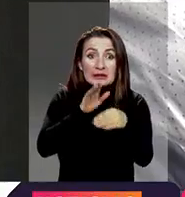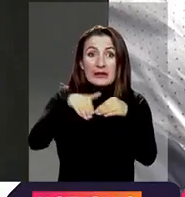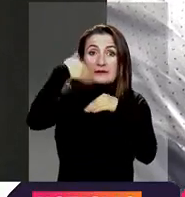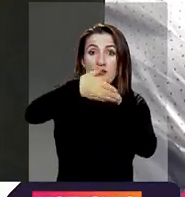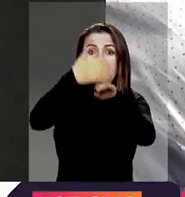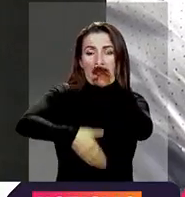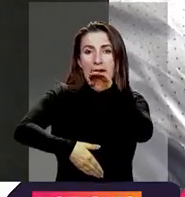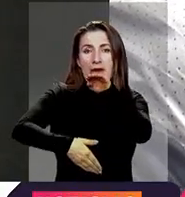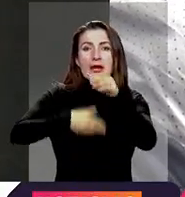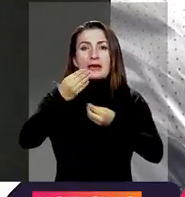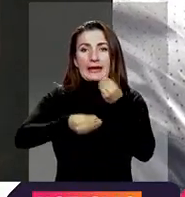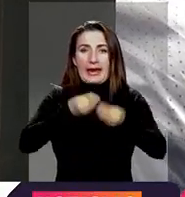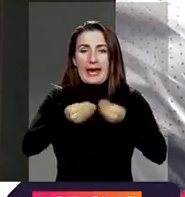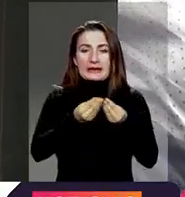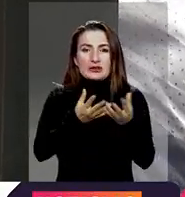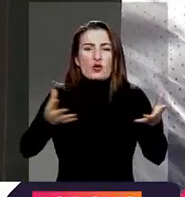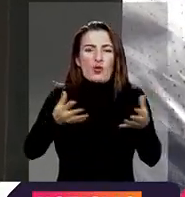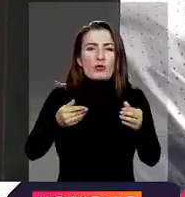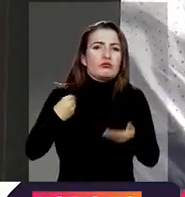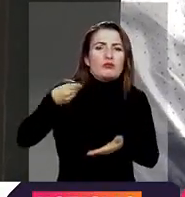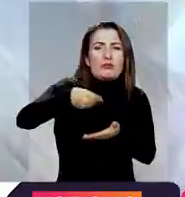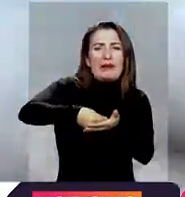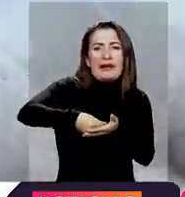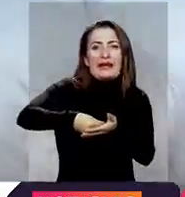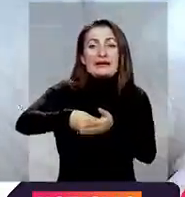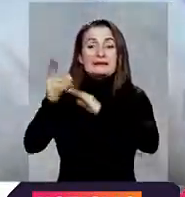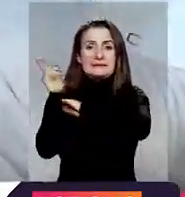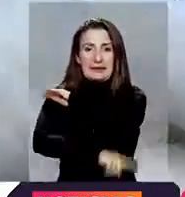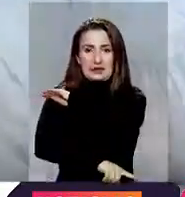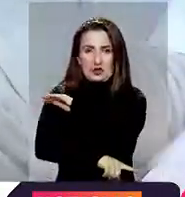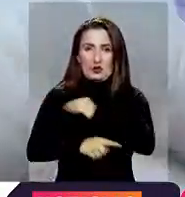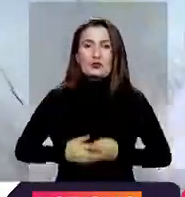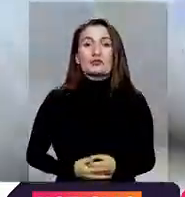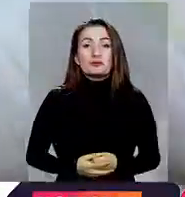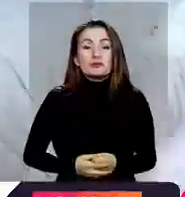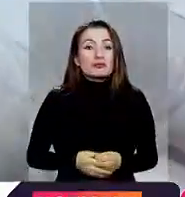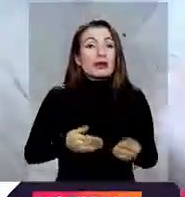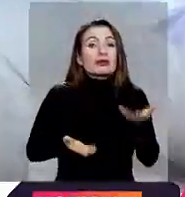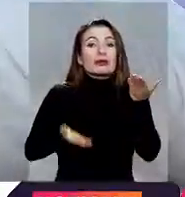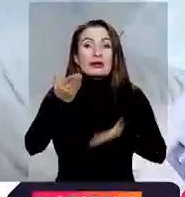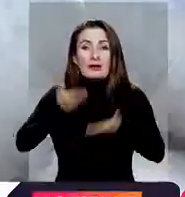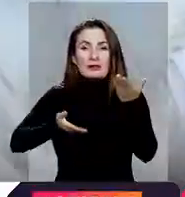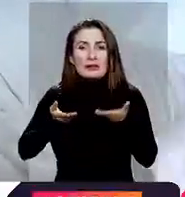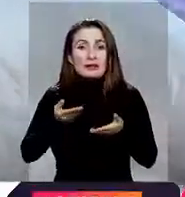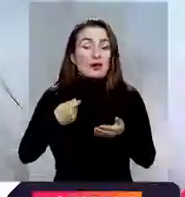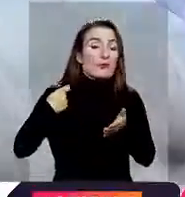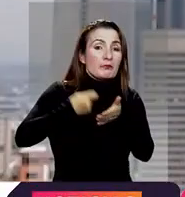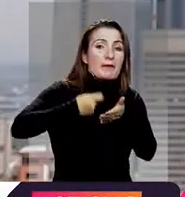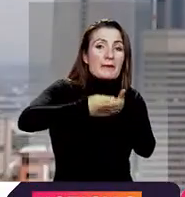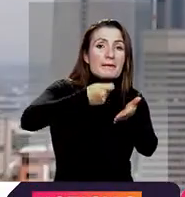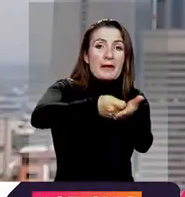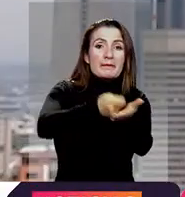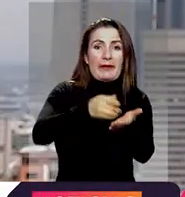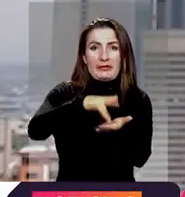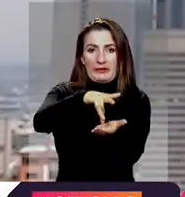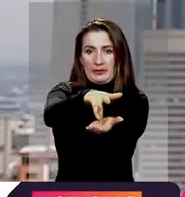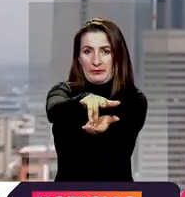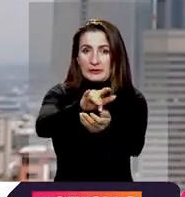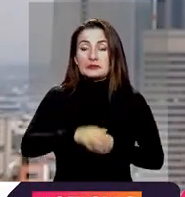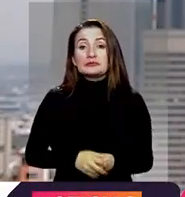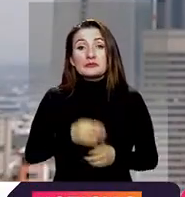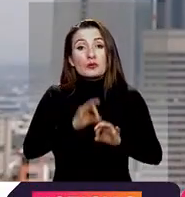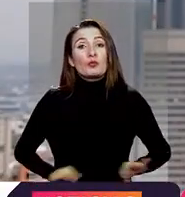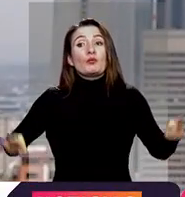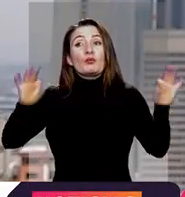de retención deberá liquidar de igual forma la sanción por extemporaneidad y sus correspondientes intereses moratorios. Es importante que los agentes